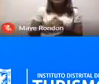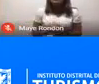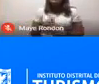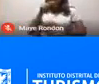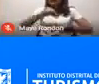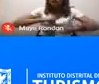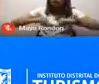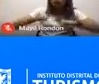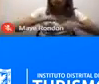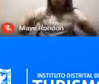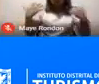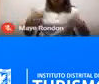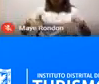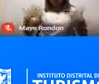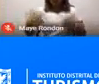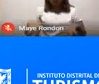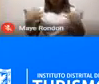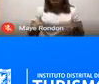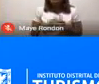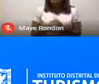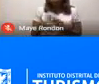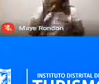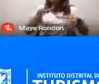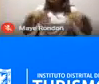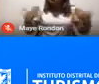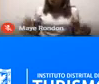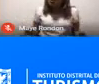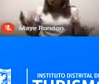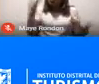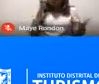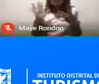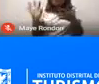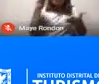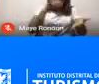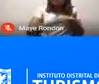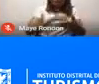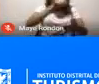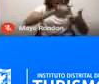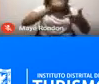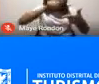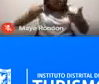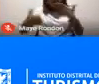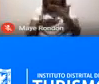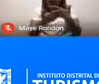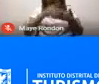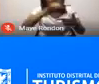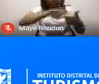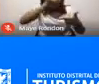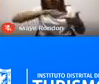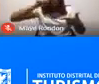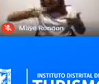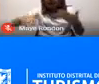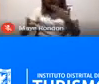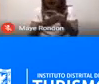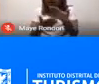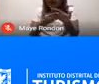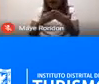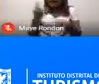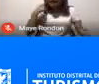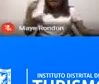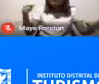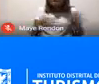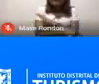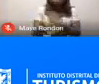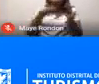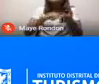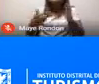ejercicio juicioso también un poco de desagregar estas cifras, y cuando hablo de desagregar de pronto en un lenguaje un poco más técnico, quiere